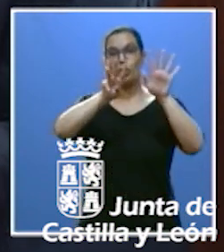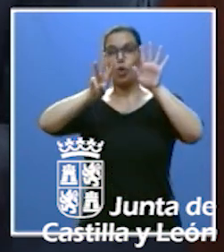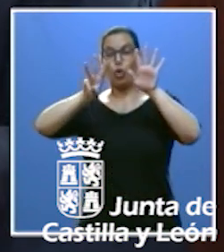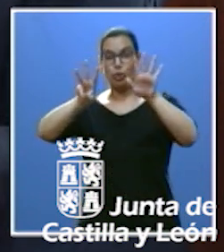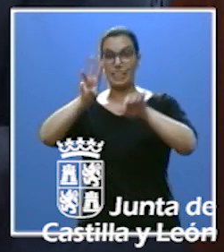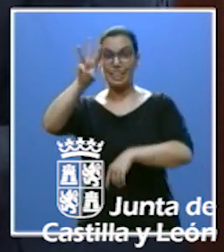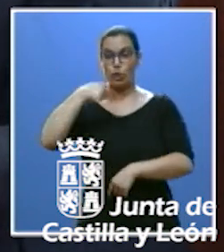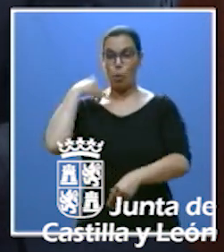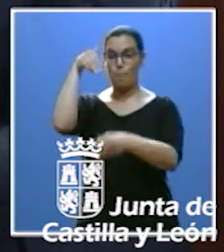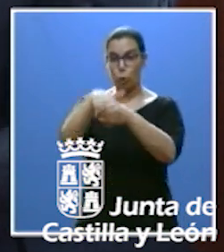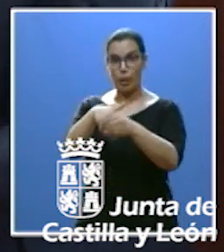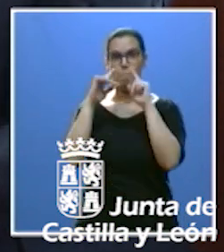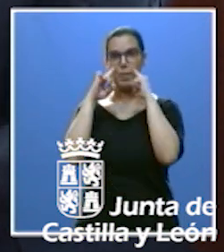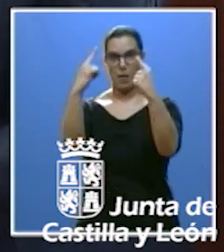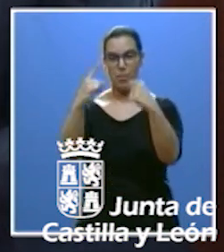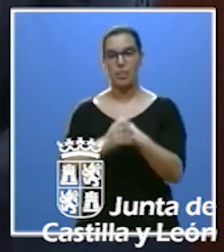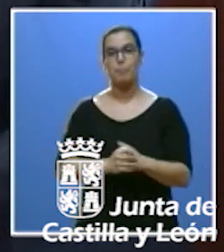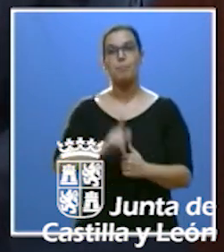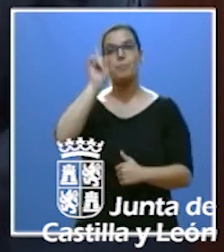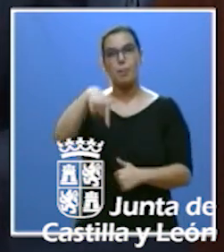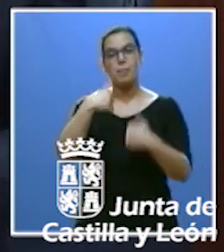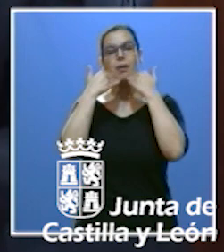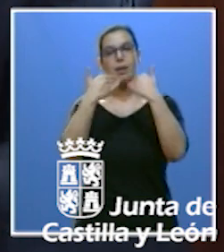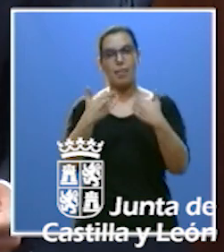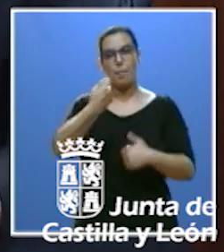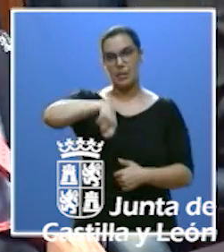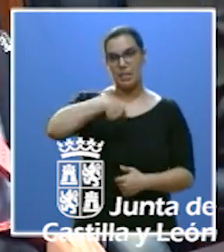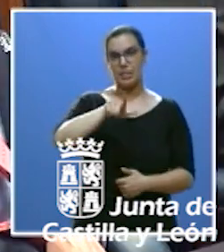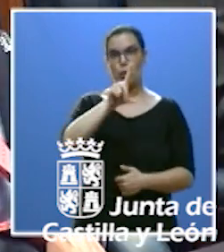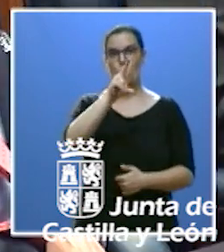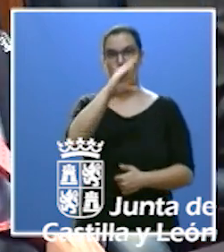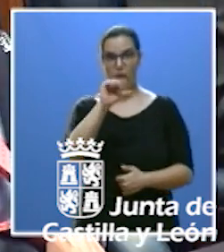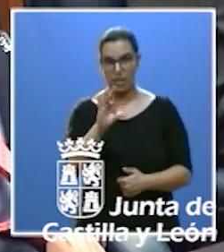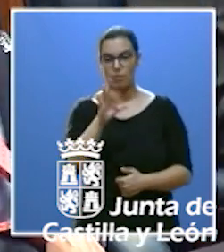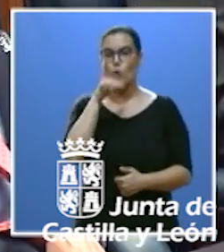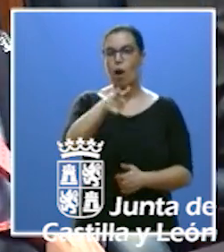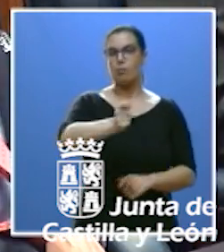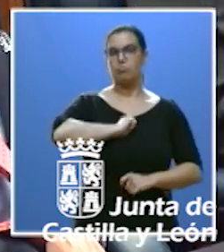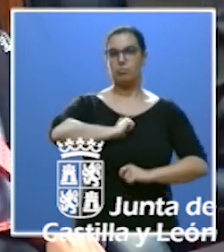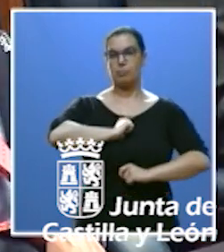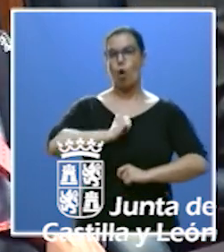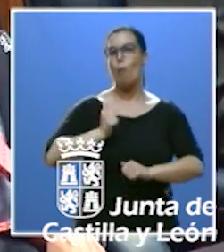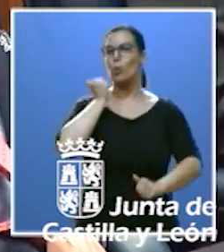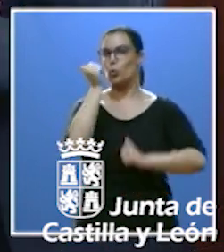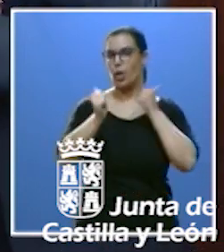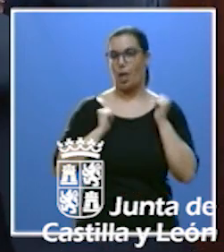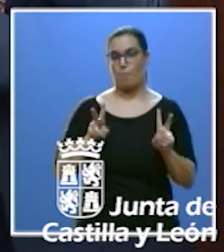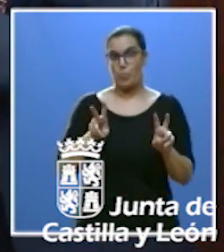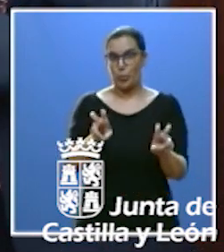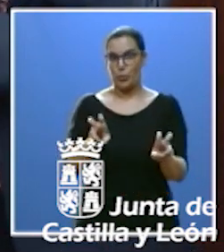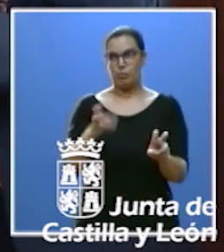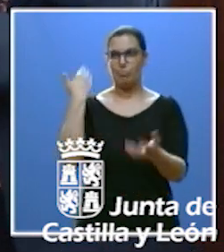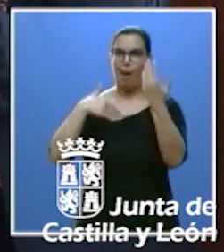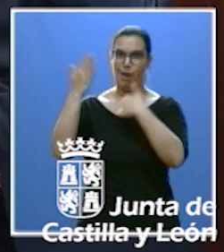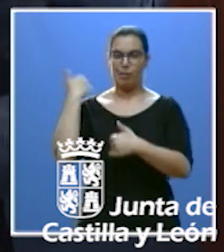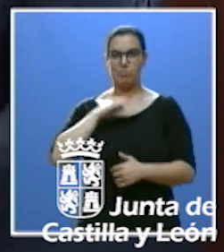votar. Gracias también al presidente Lucas por confiar en mí, por darme mis primeras oportunidades hace ya algo